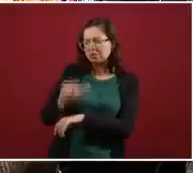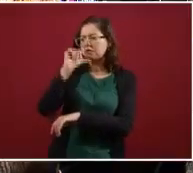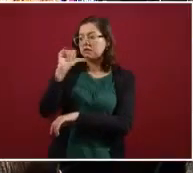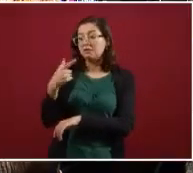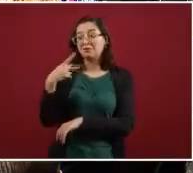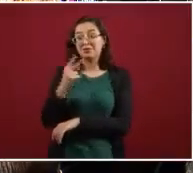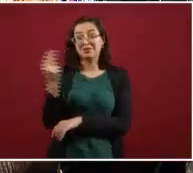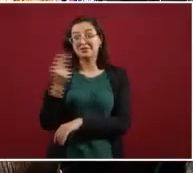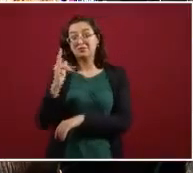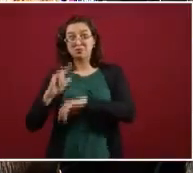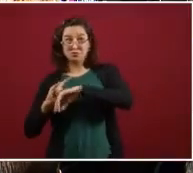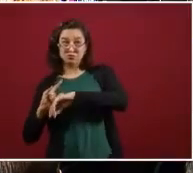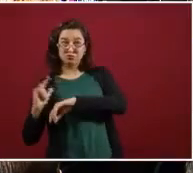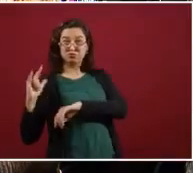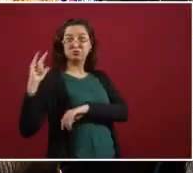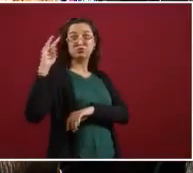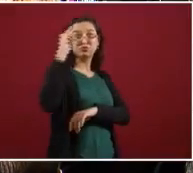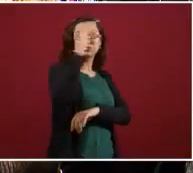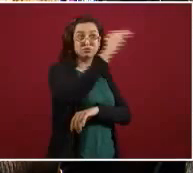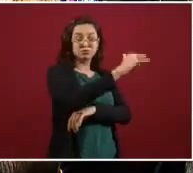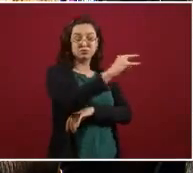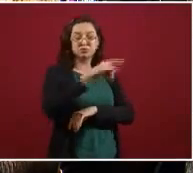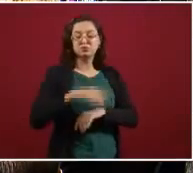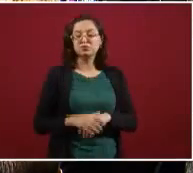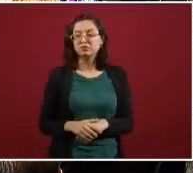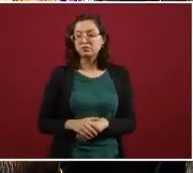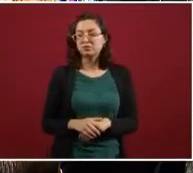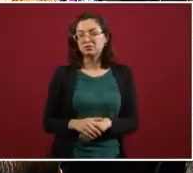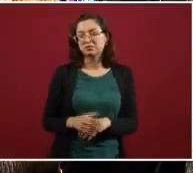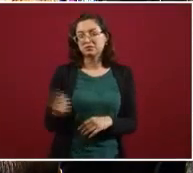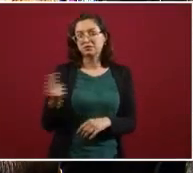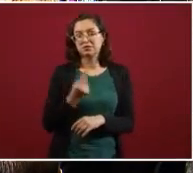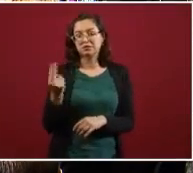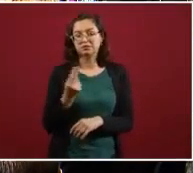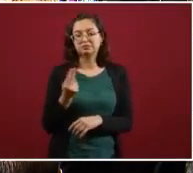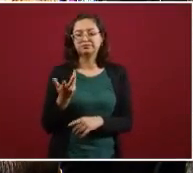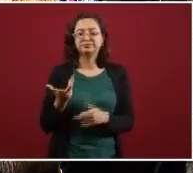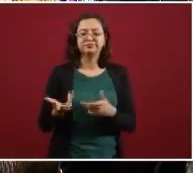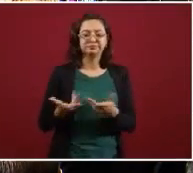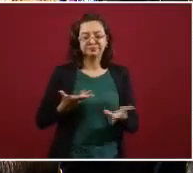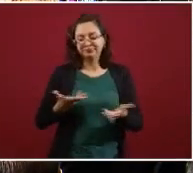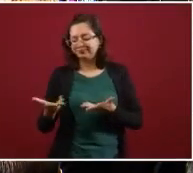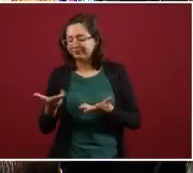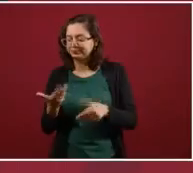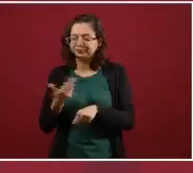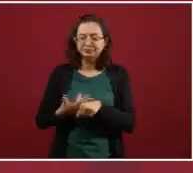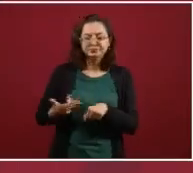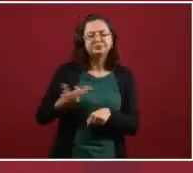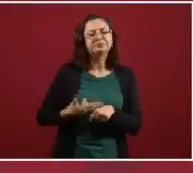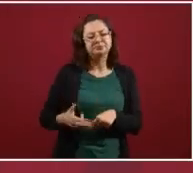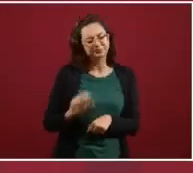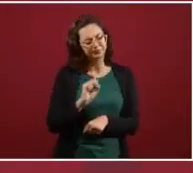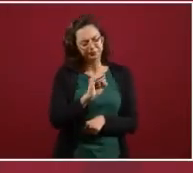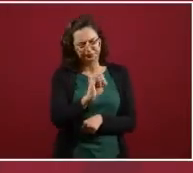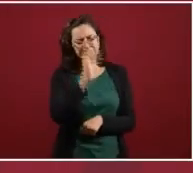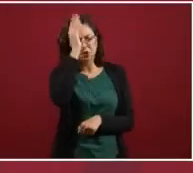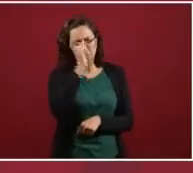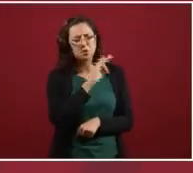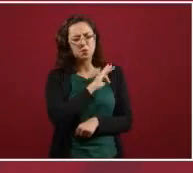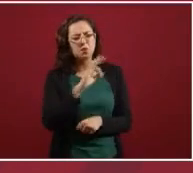regreso entonces hicieron las consultas corresponden si no hablan si el ministro si estamos de acuerdo con